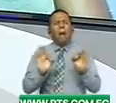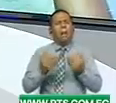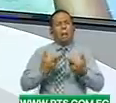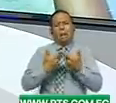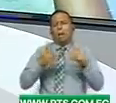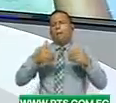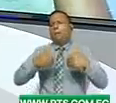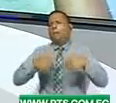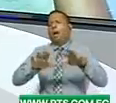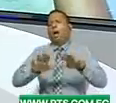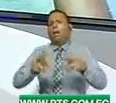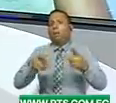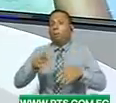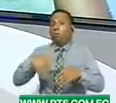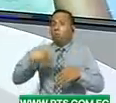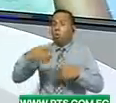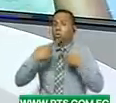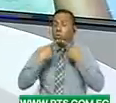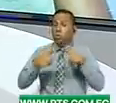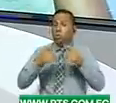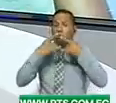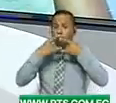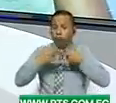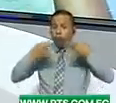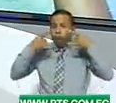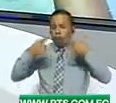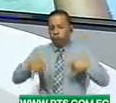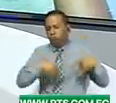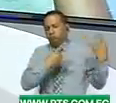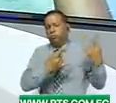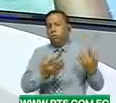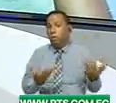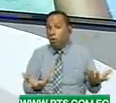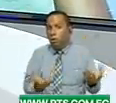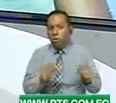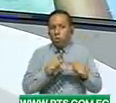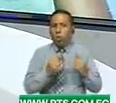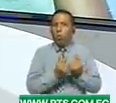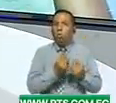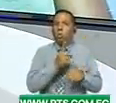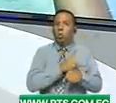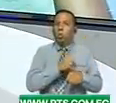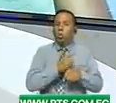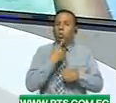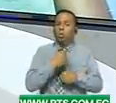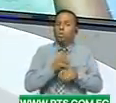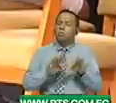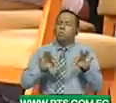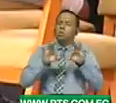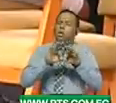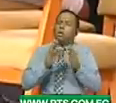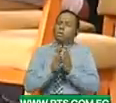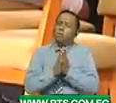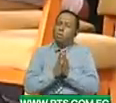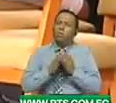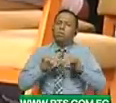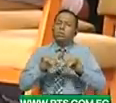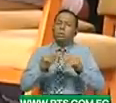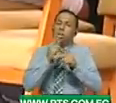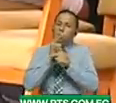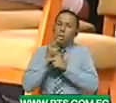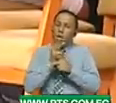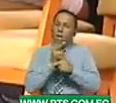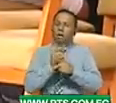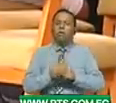mascarilla preocupa al gremio de médicos del Guayas. Piden a la población no relajarse. Desde el